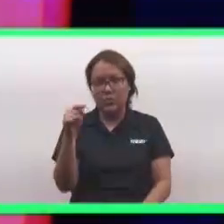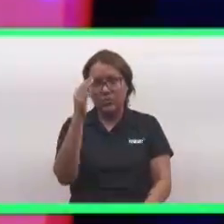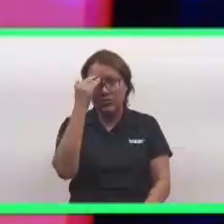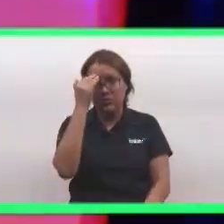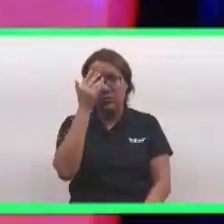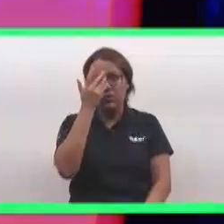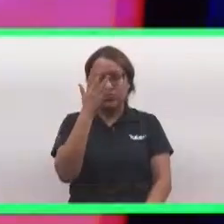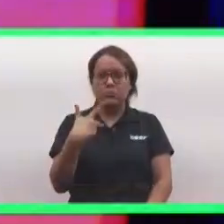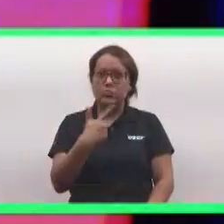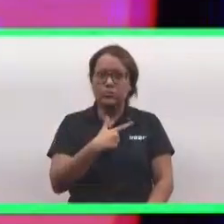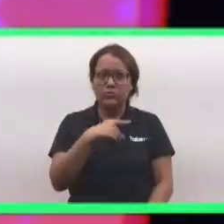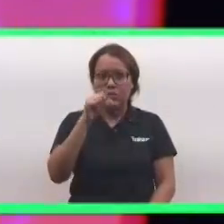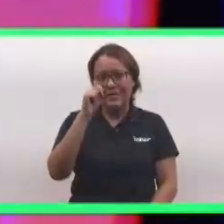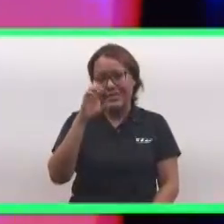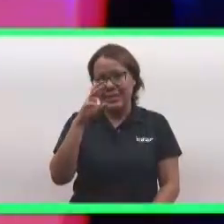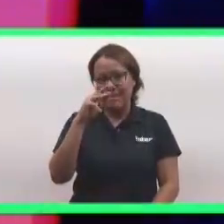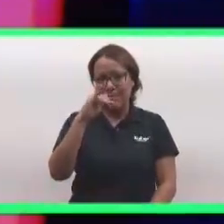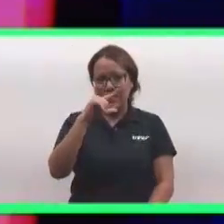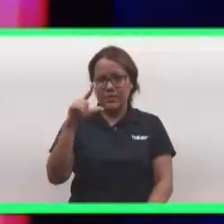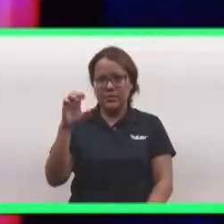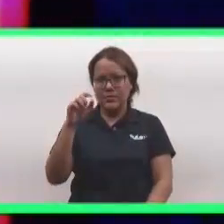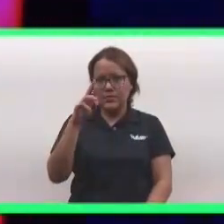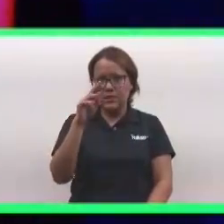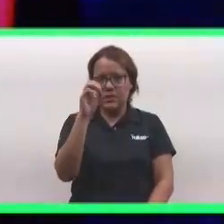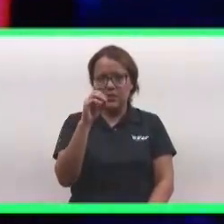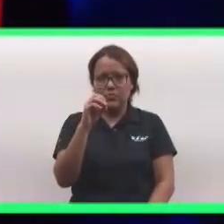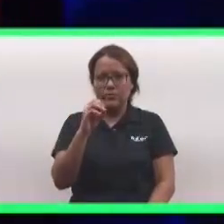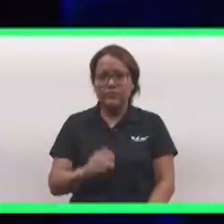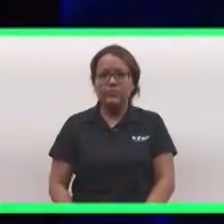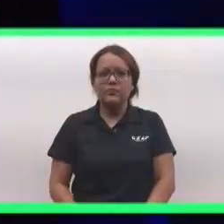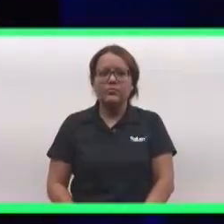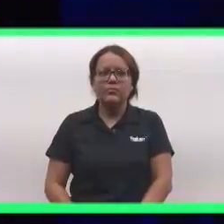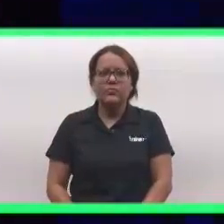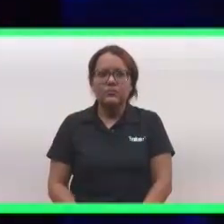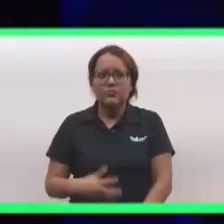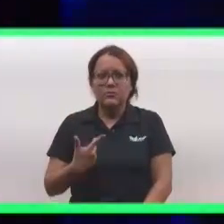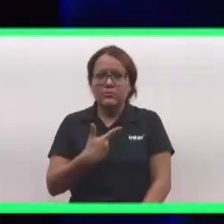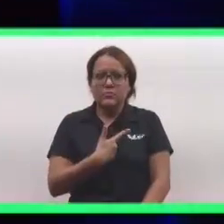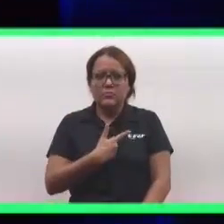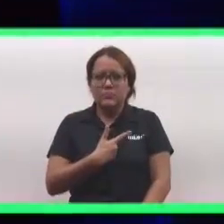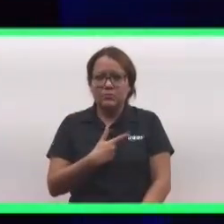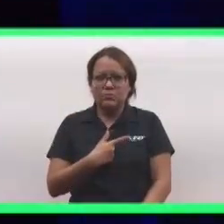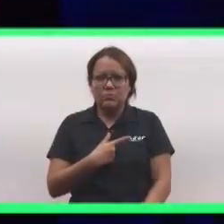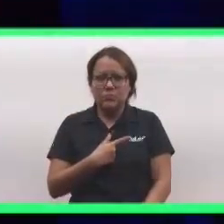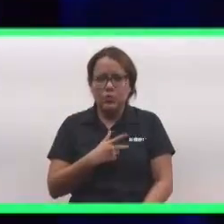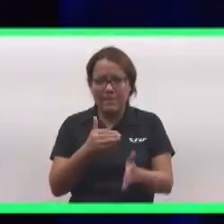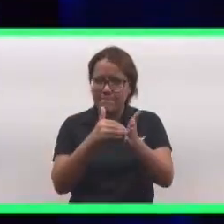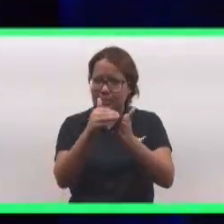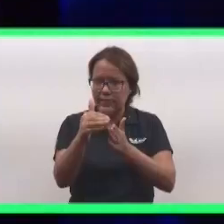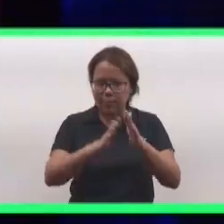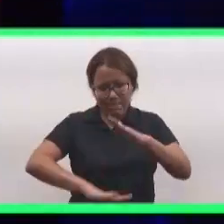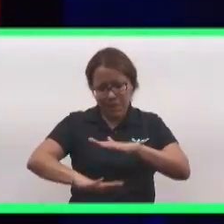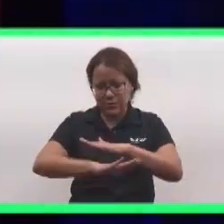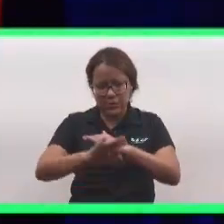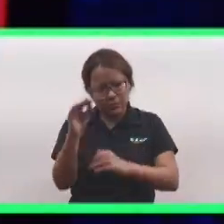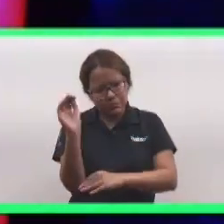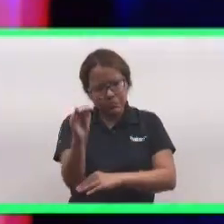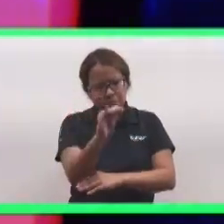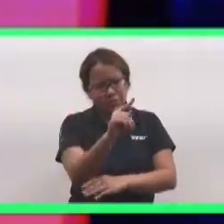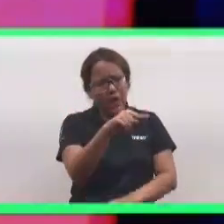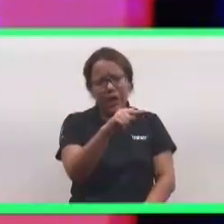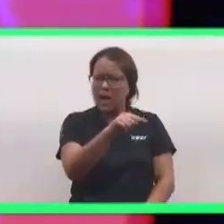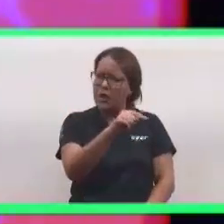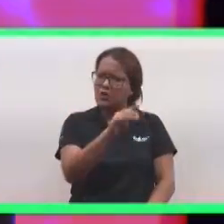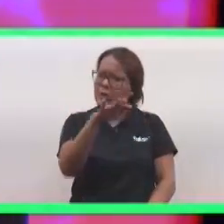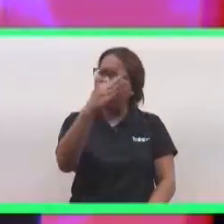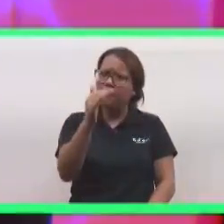ser un semillero. Diga conmigo: un semillero, por favor. ¿Sí? Aquí nosotros entregamos la plantita ya medio desarrollada. Y de aquí van para otro